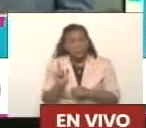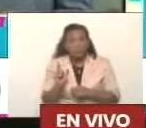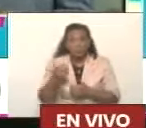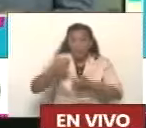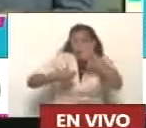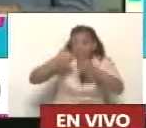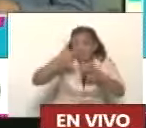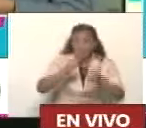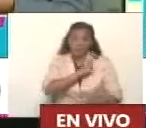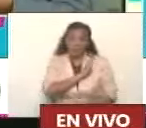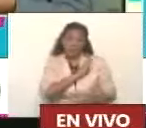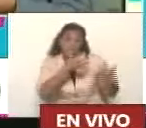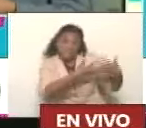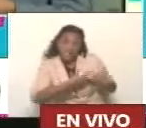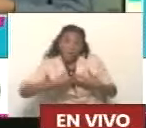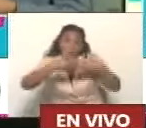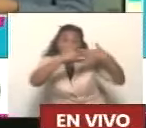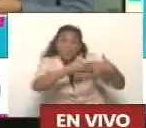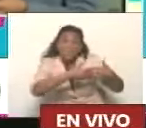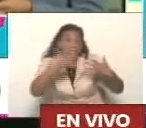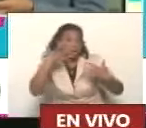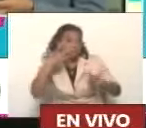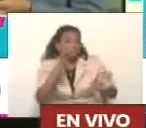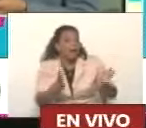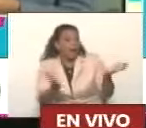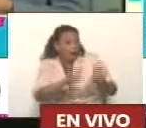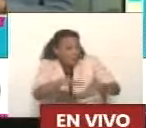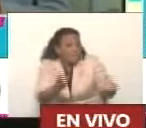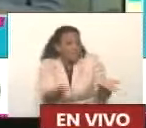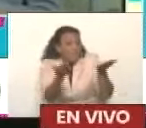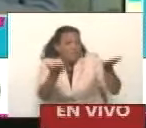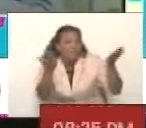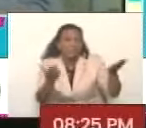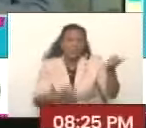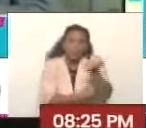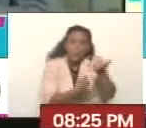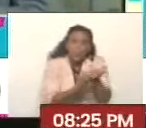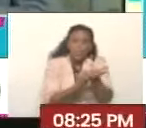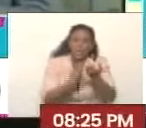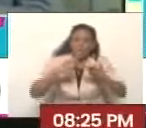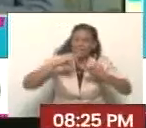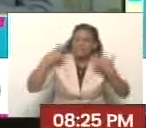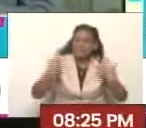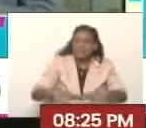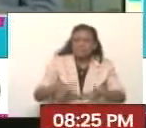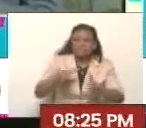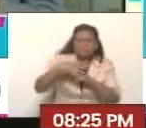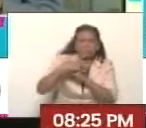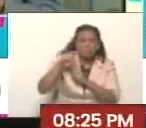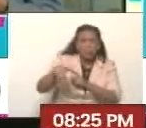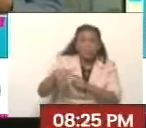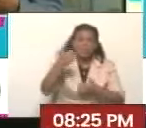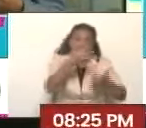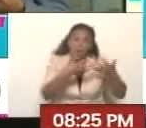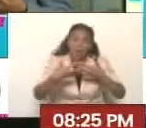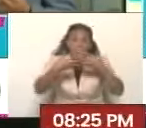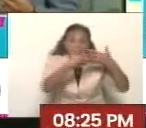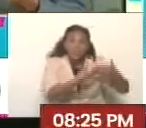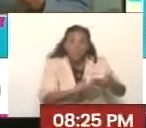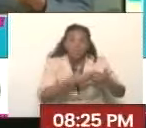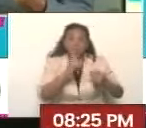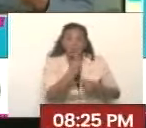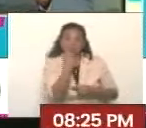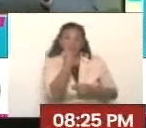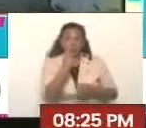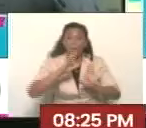candidata a la cual le ponen bastantes dificultades, porque en Estados Unidos nada más tiene